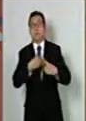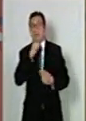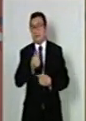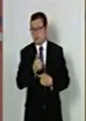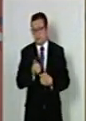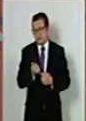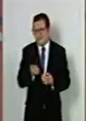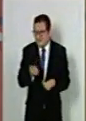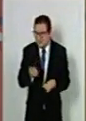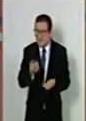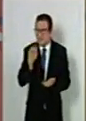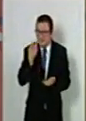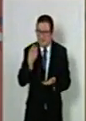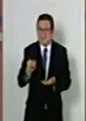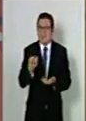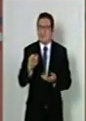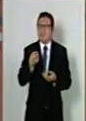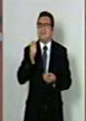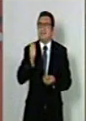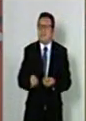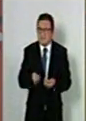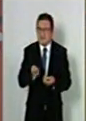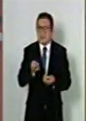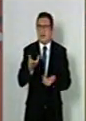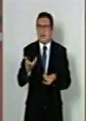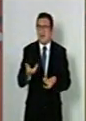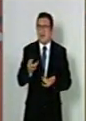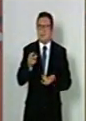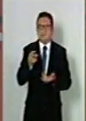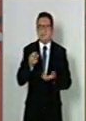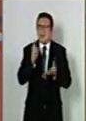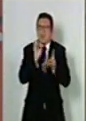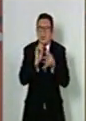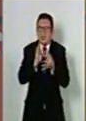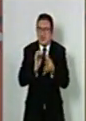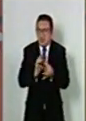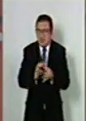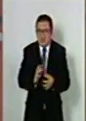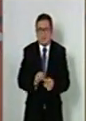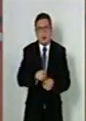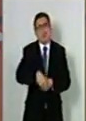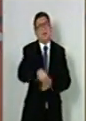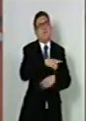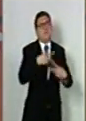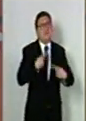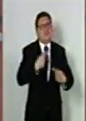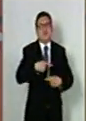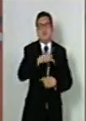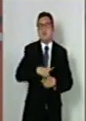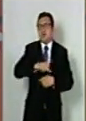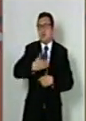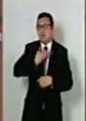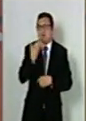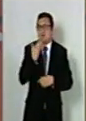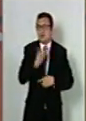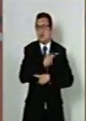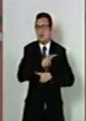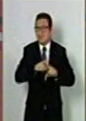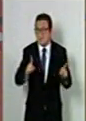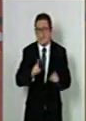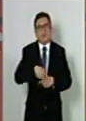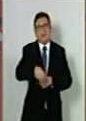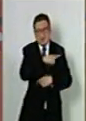Eso son justamente aspectos que no van a la vida del pueblo y a lo que vive y sufre la